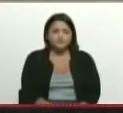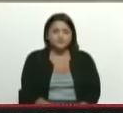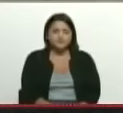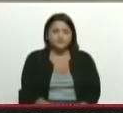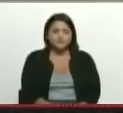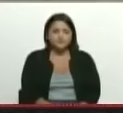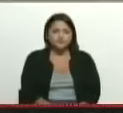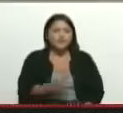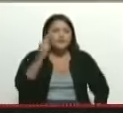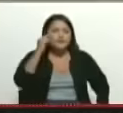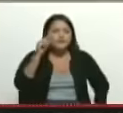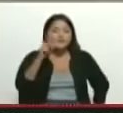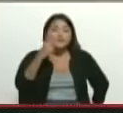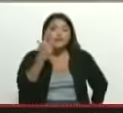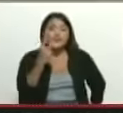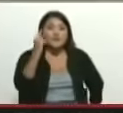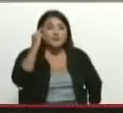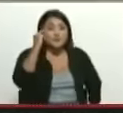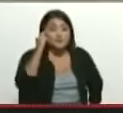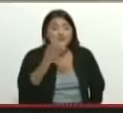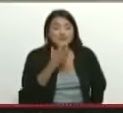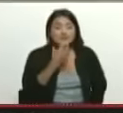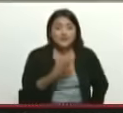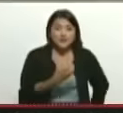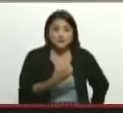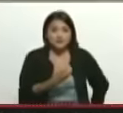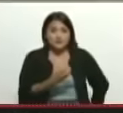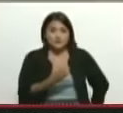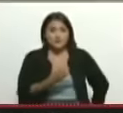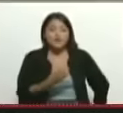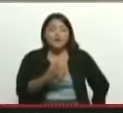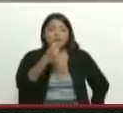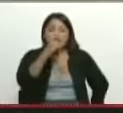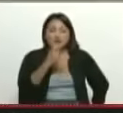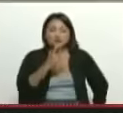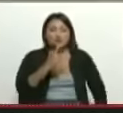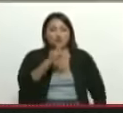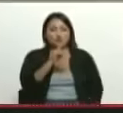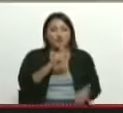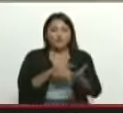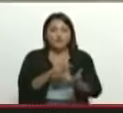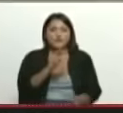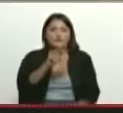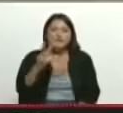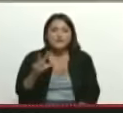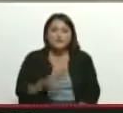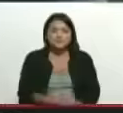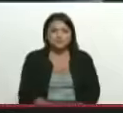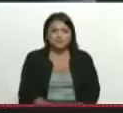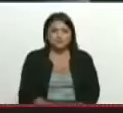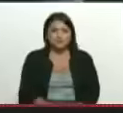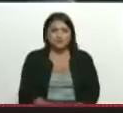a celebrarse el día 3 de diciembre del 2023.